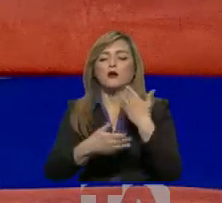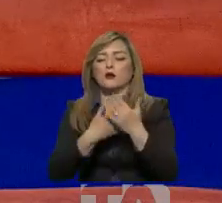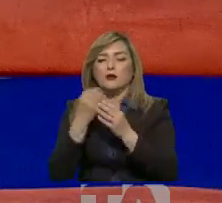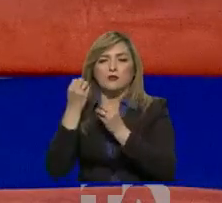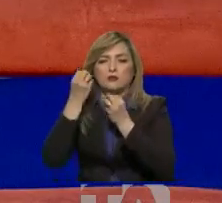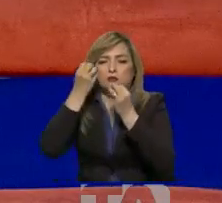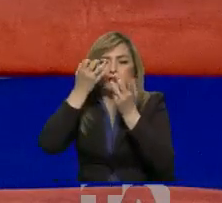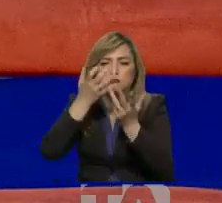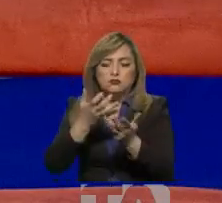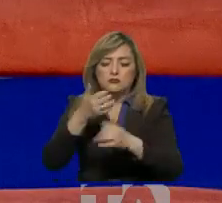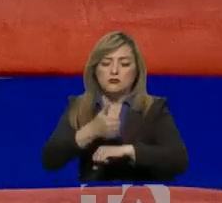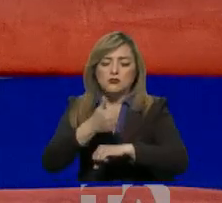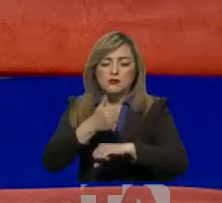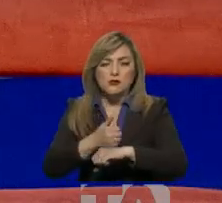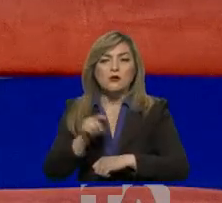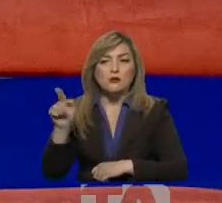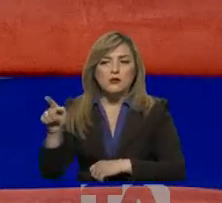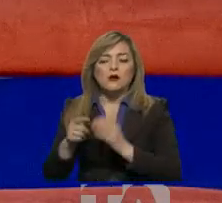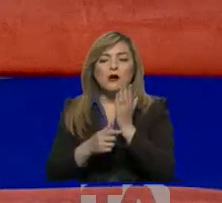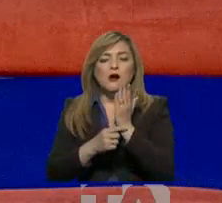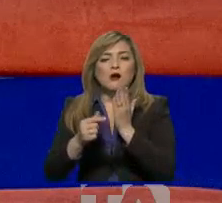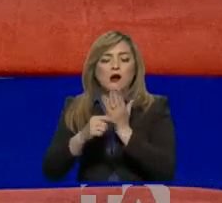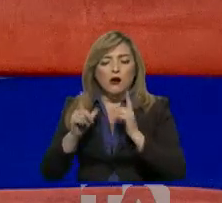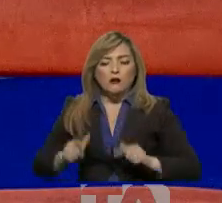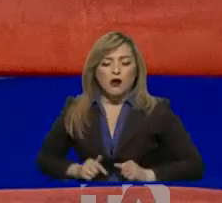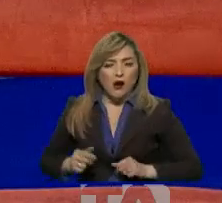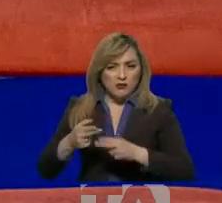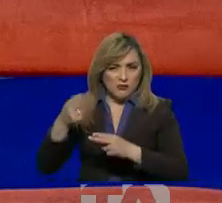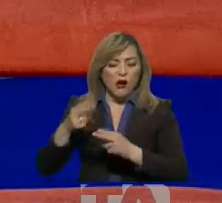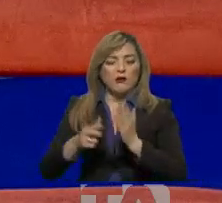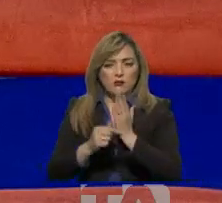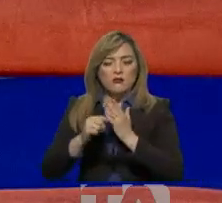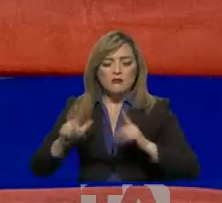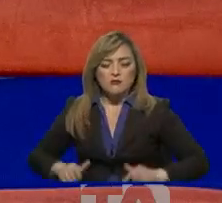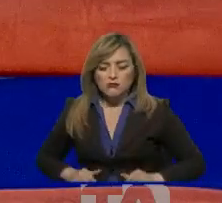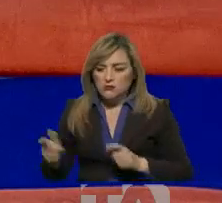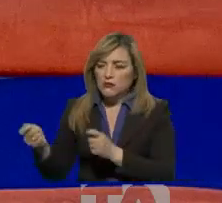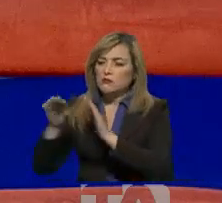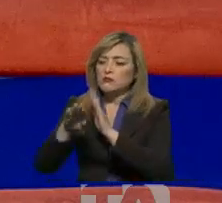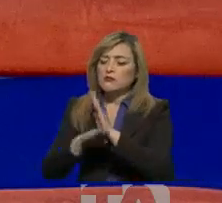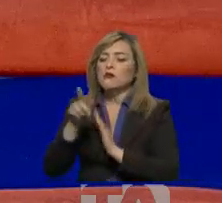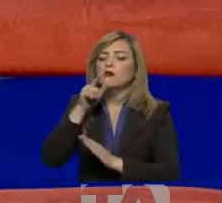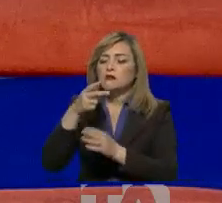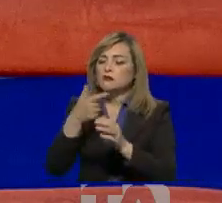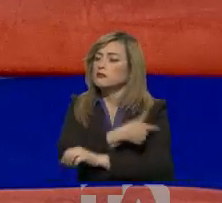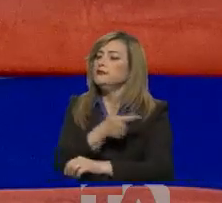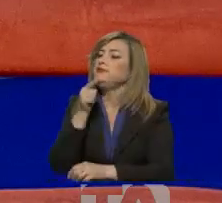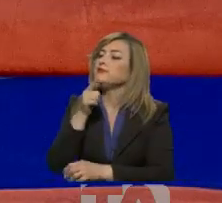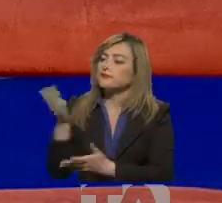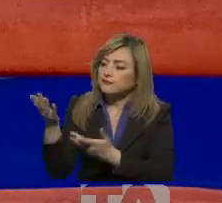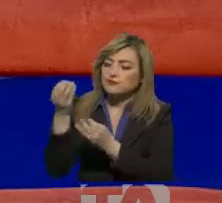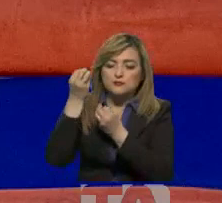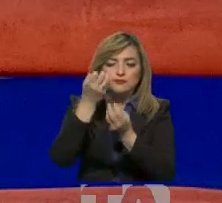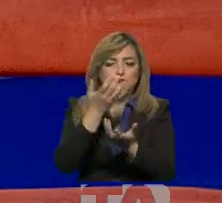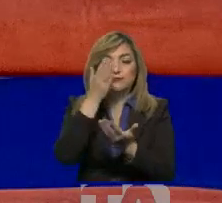la información a las autoridades sobre el listado de vacunados contra el COVID-19 en el país. Agregó que el exministro de